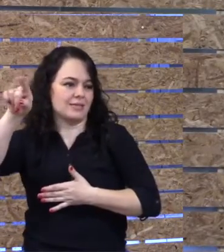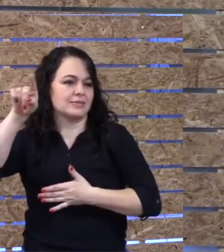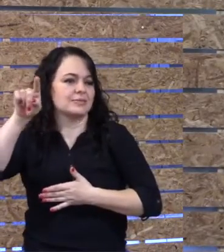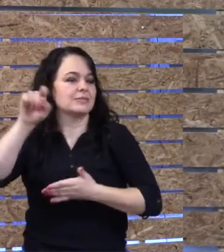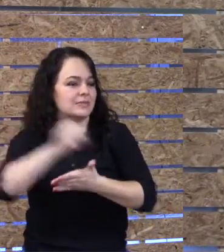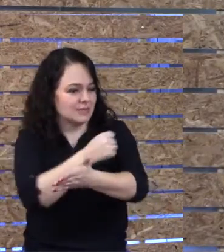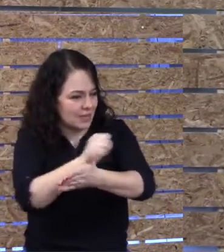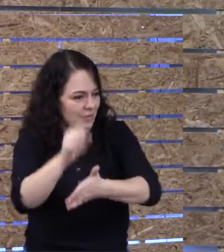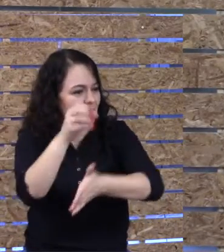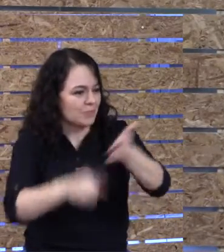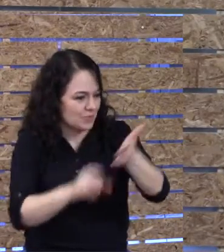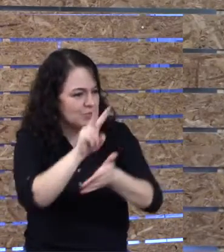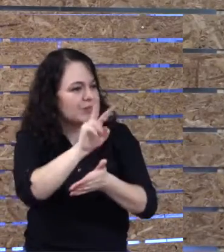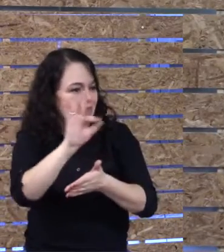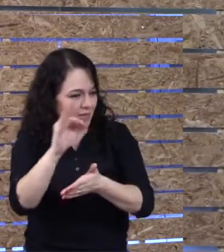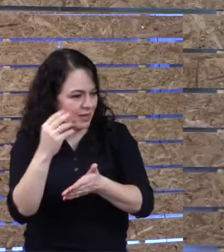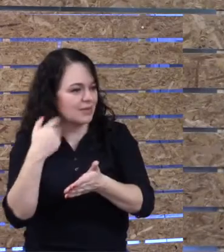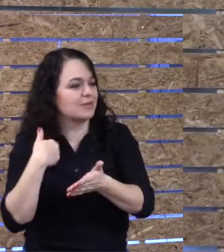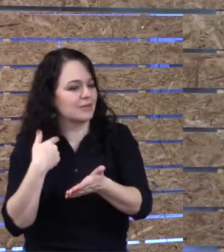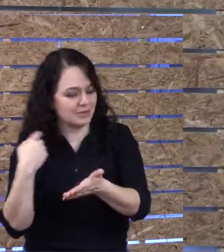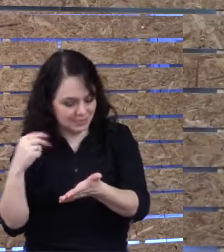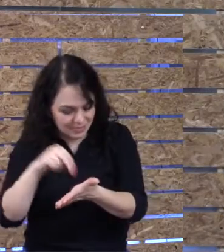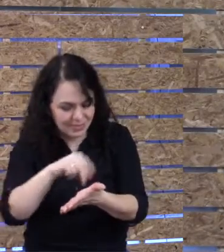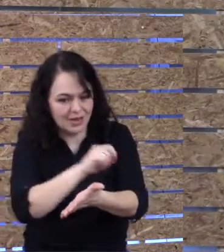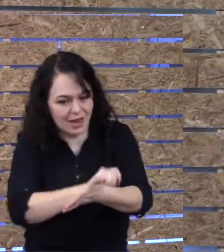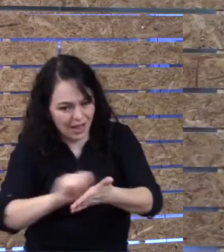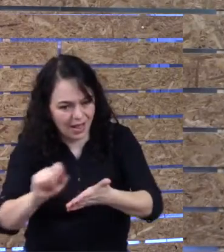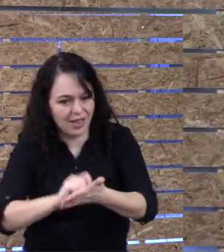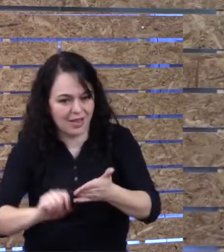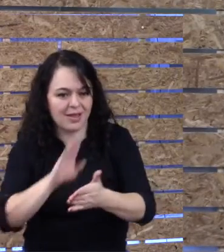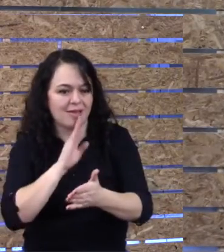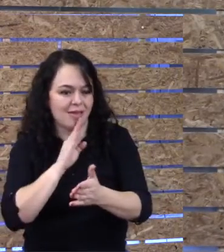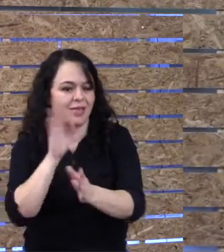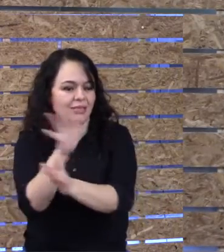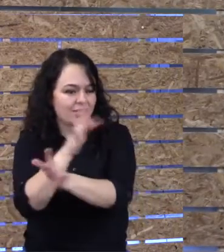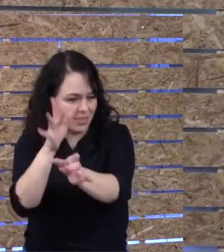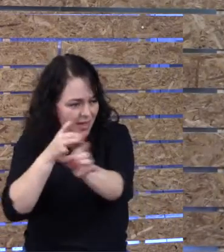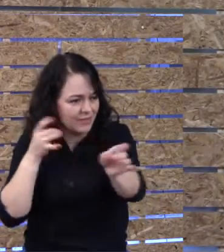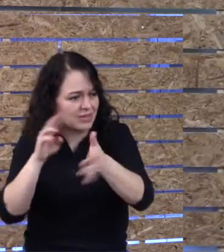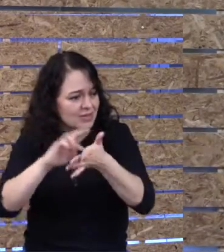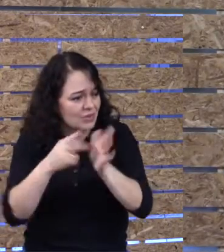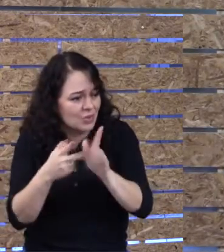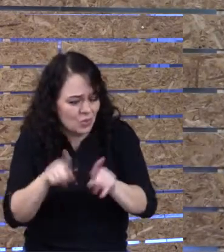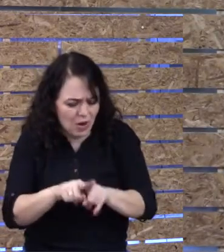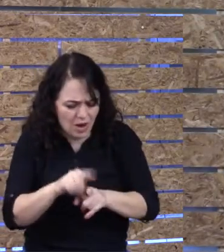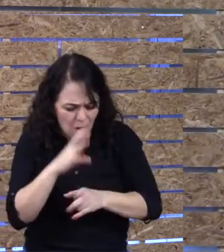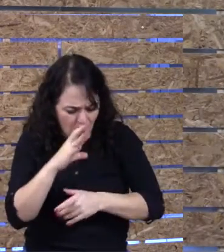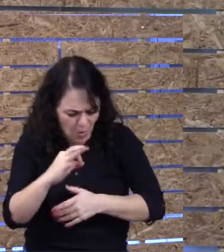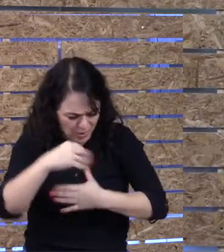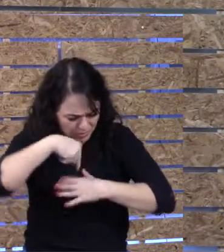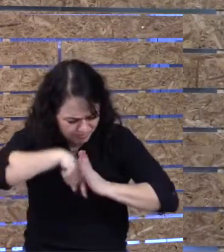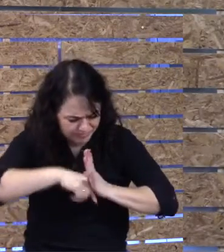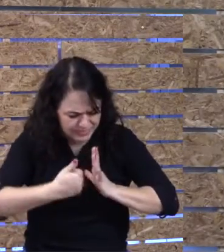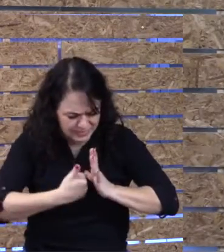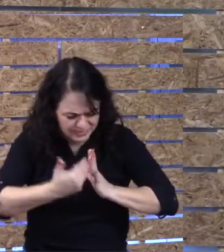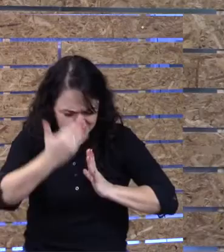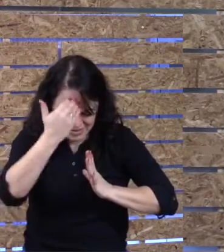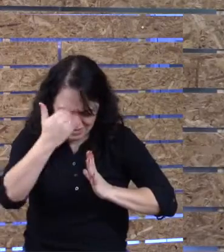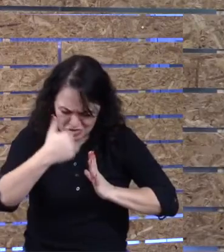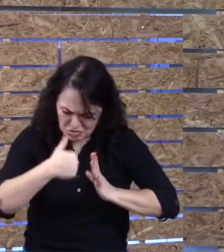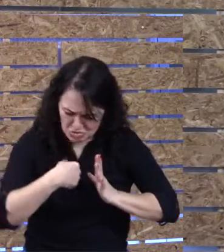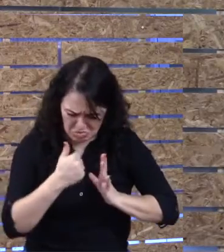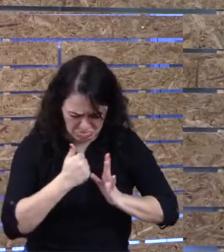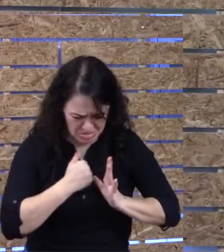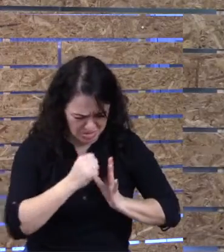es precisamente esto un acto de confesión de un hombre que sabe que él no puede